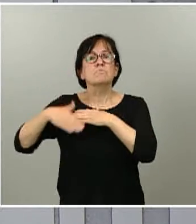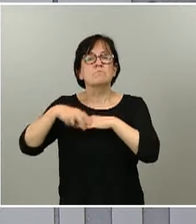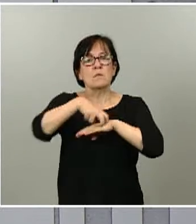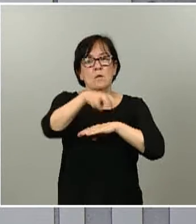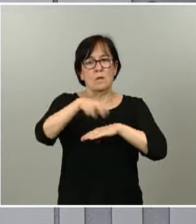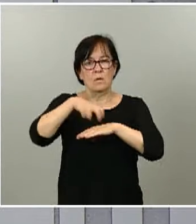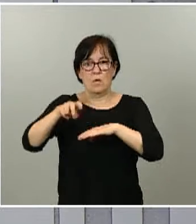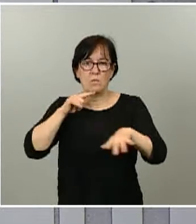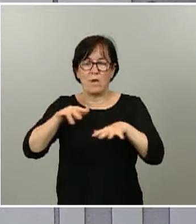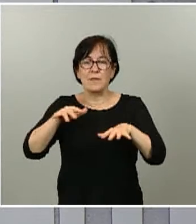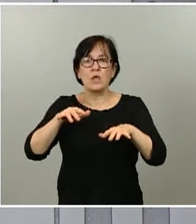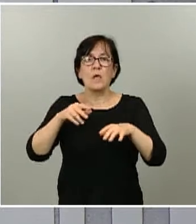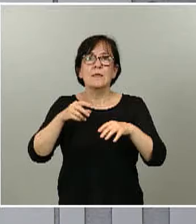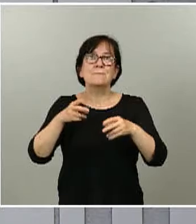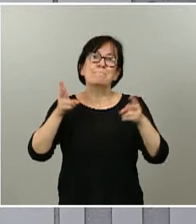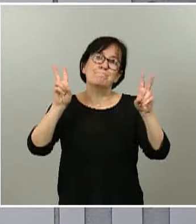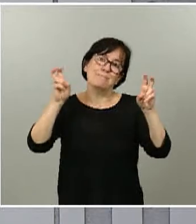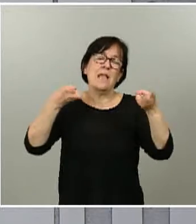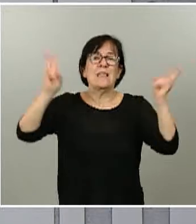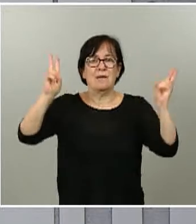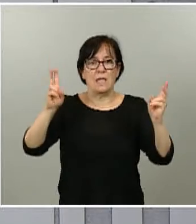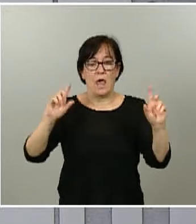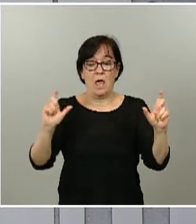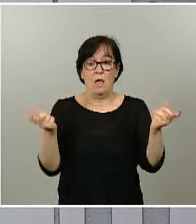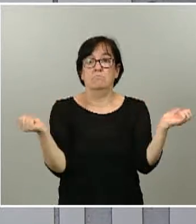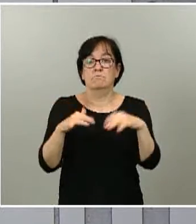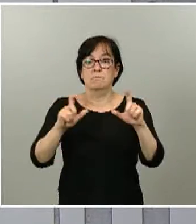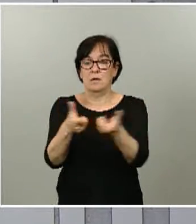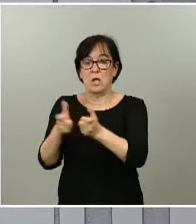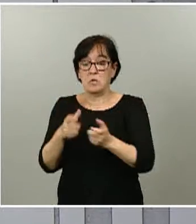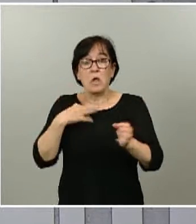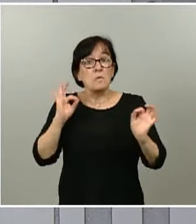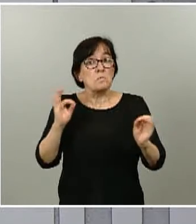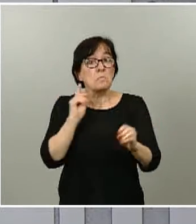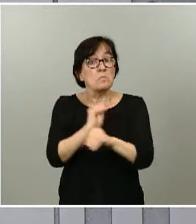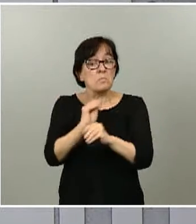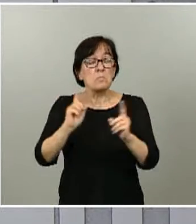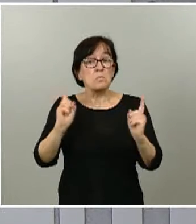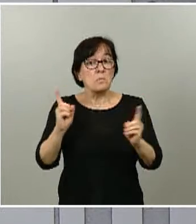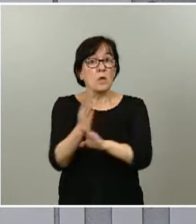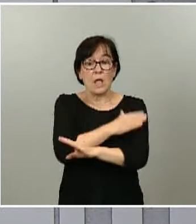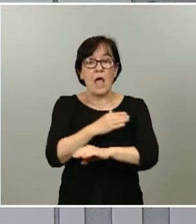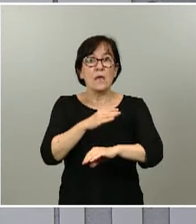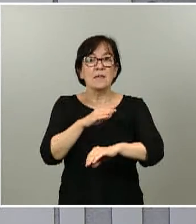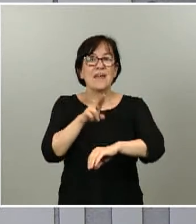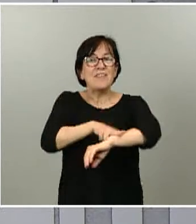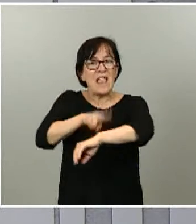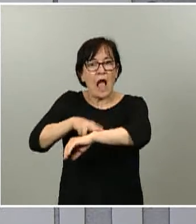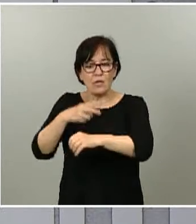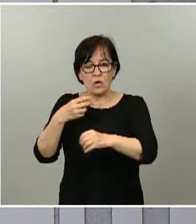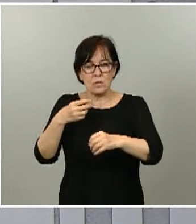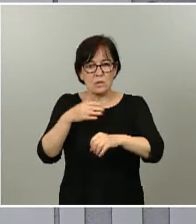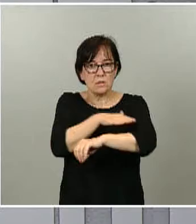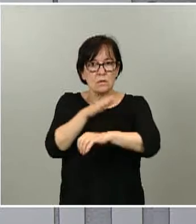reunión. En este caso, mientras que se mantienen las medidas preventivas, las delegaciones del Gobierno se confirman que eso